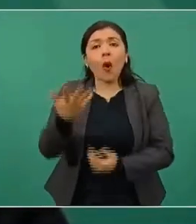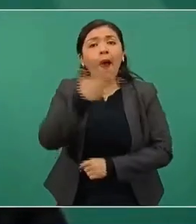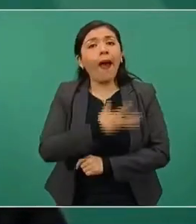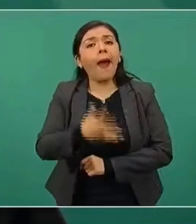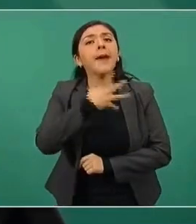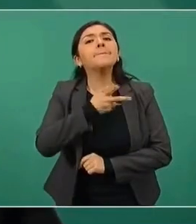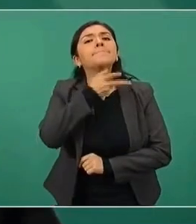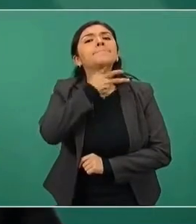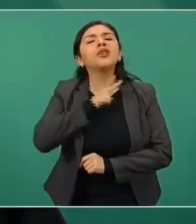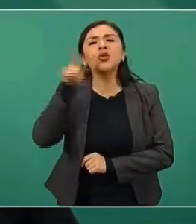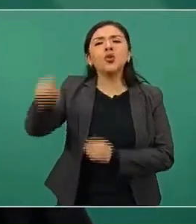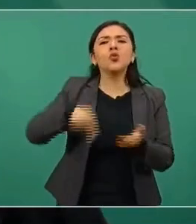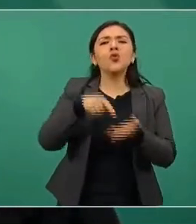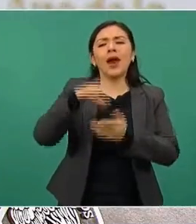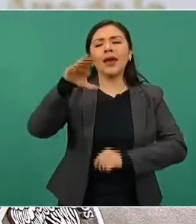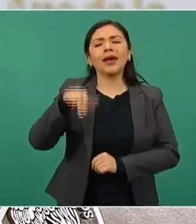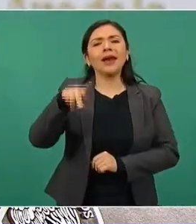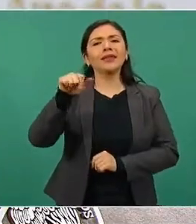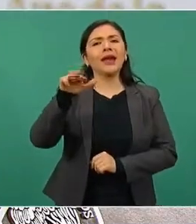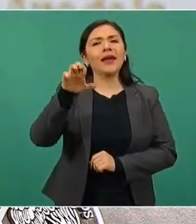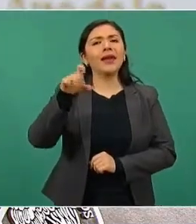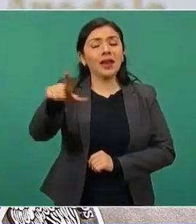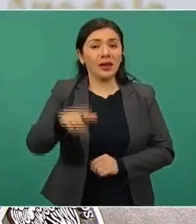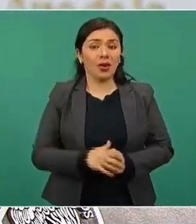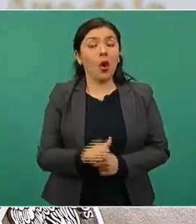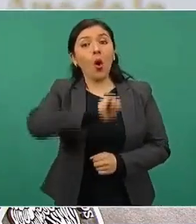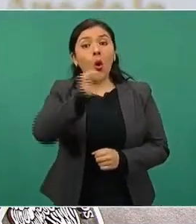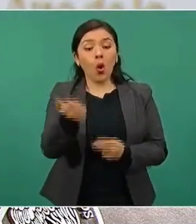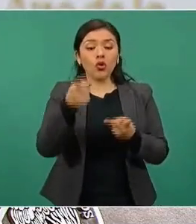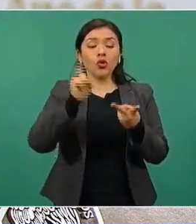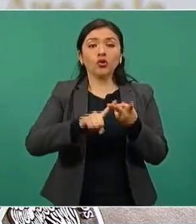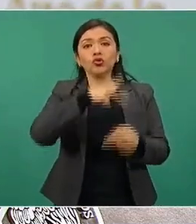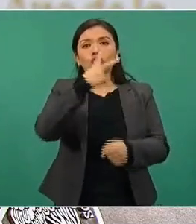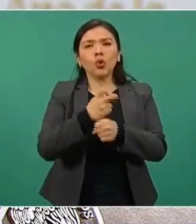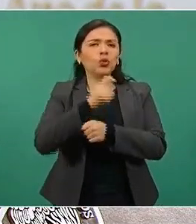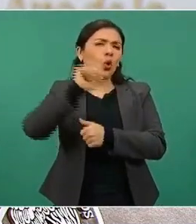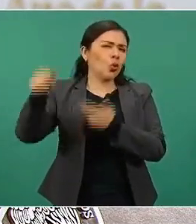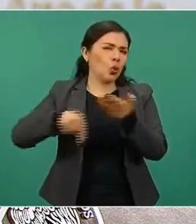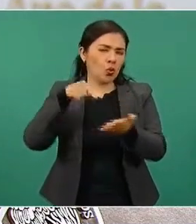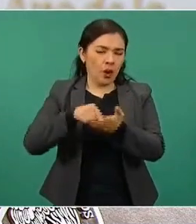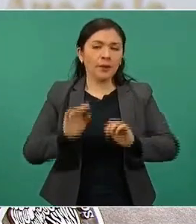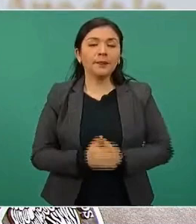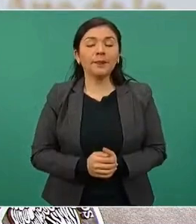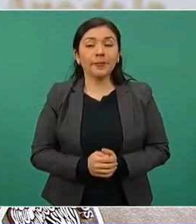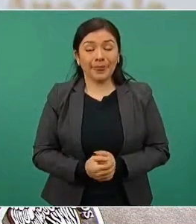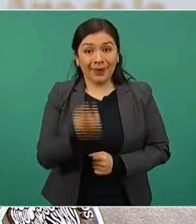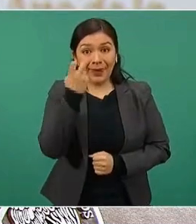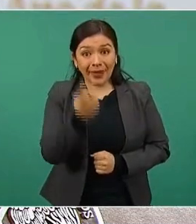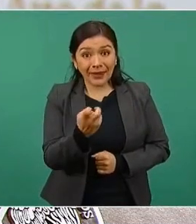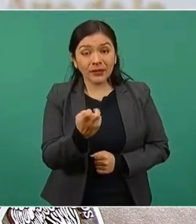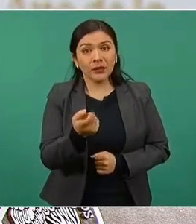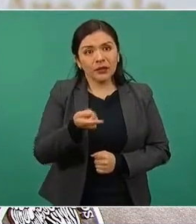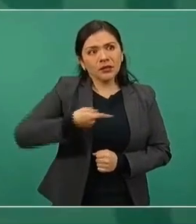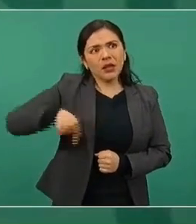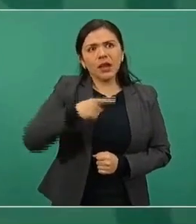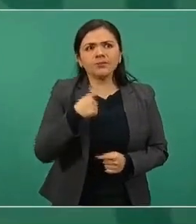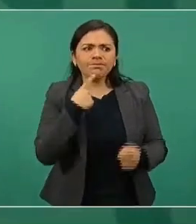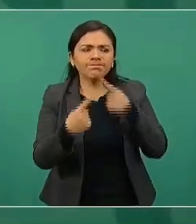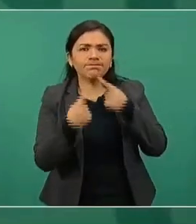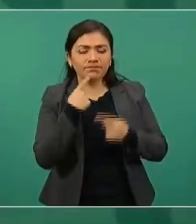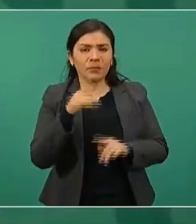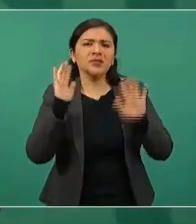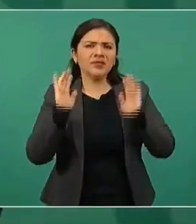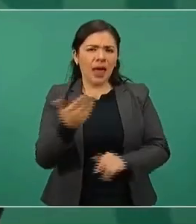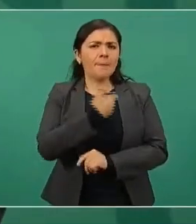fue Cumalozap. Entonces, la decisión fue inmediata de hecho el